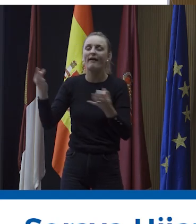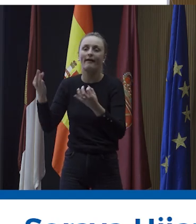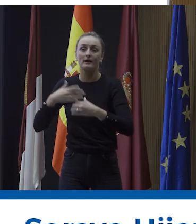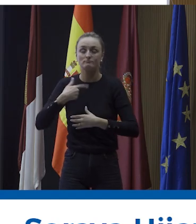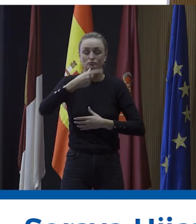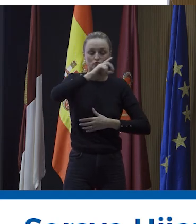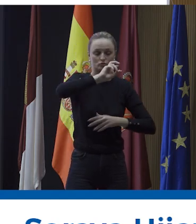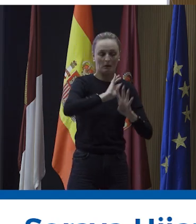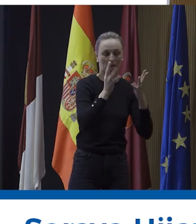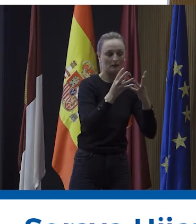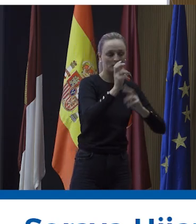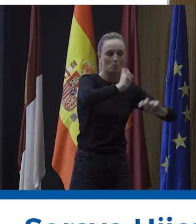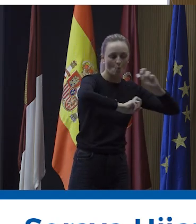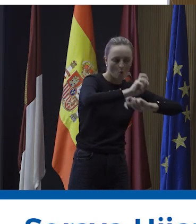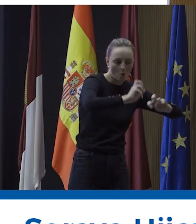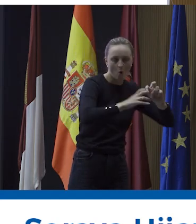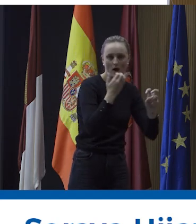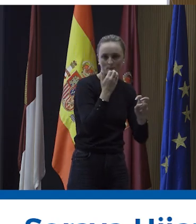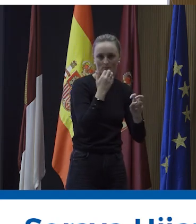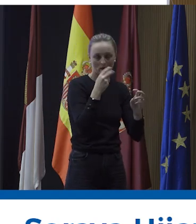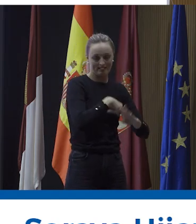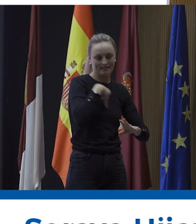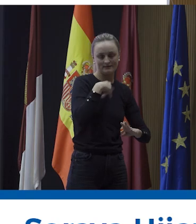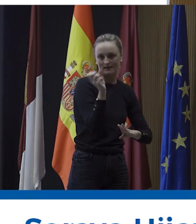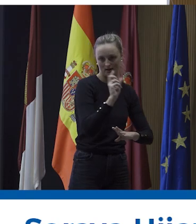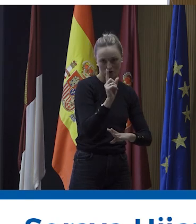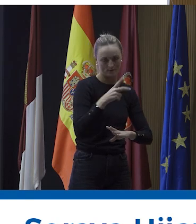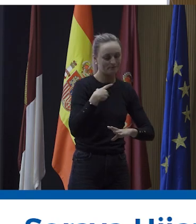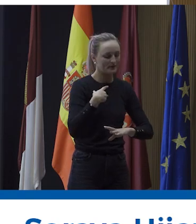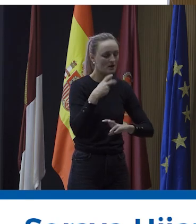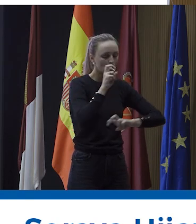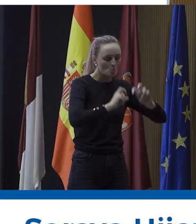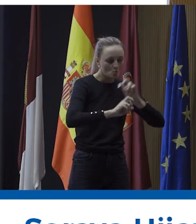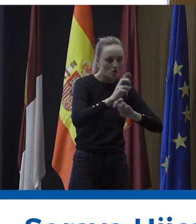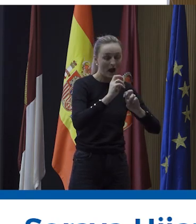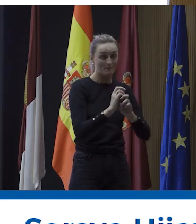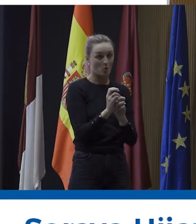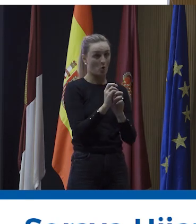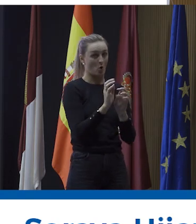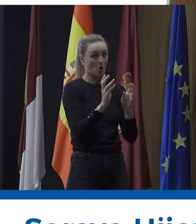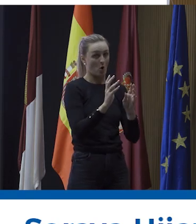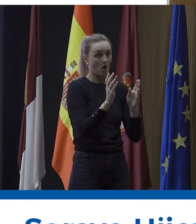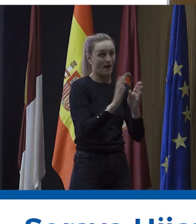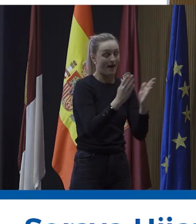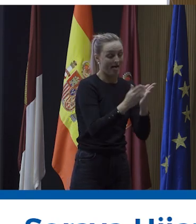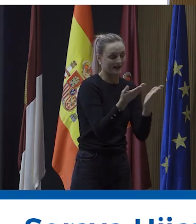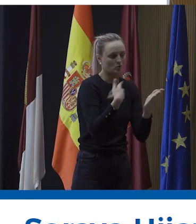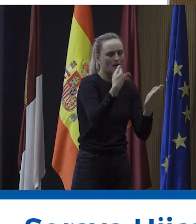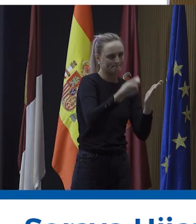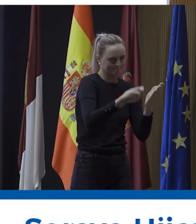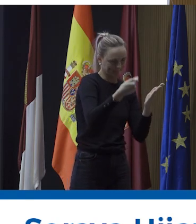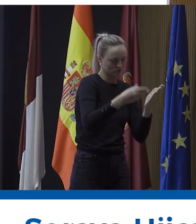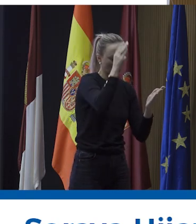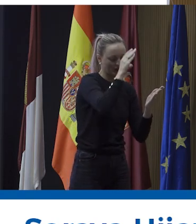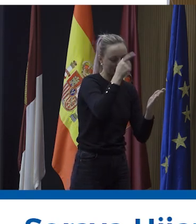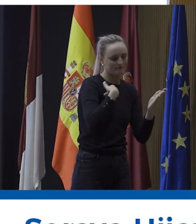en Internet, no buscamos en Internet en general, buscamos donde están los artículos con peso científico, y qué